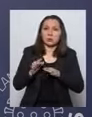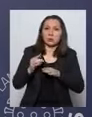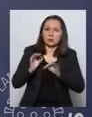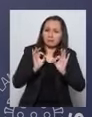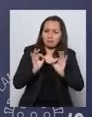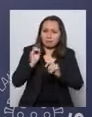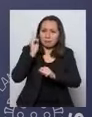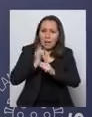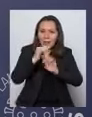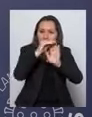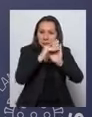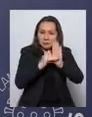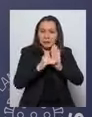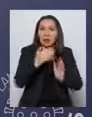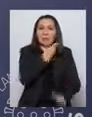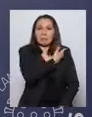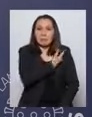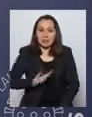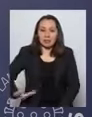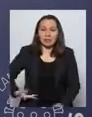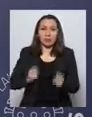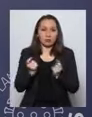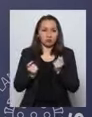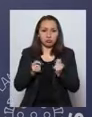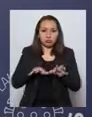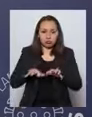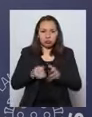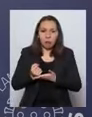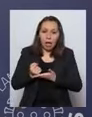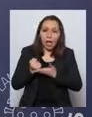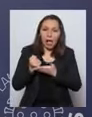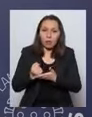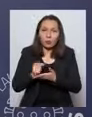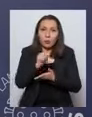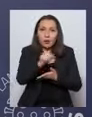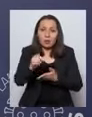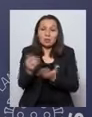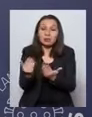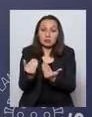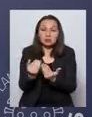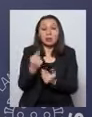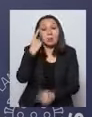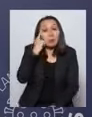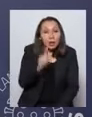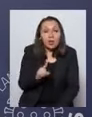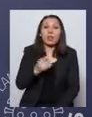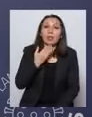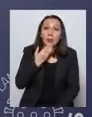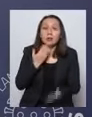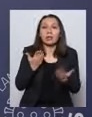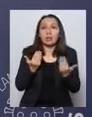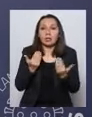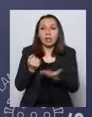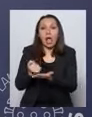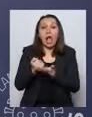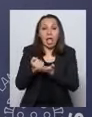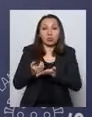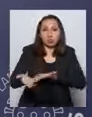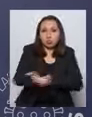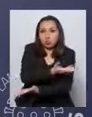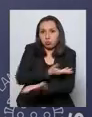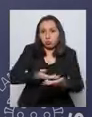precisas del presidente con recursos para salir en ayuda de quienes lo necesiten pero también necesitamos ayudarnos